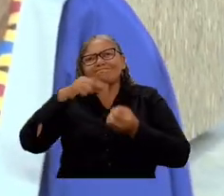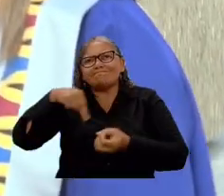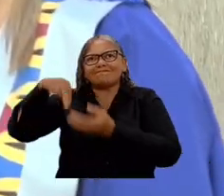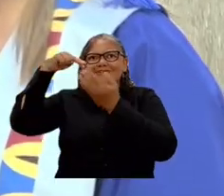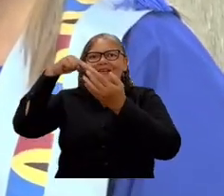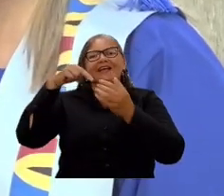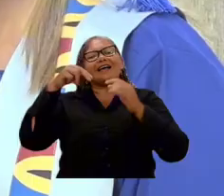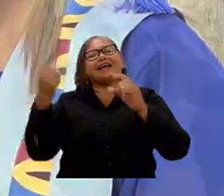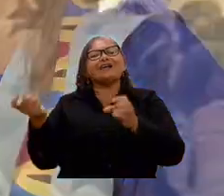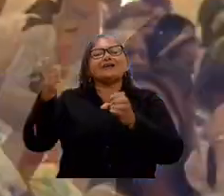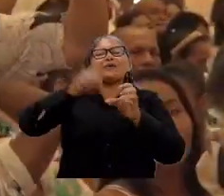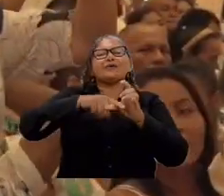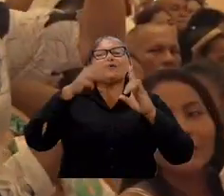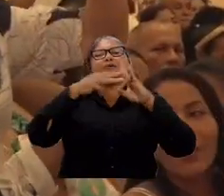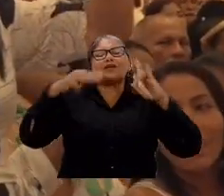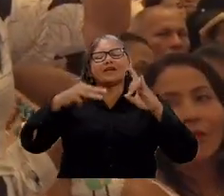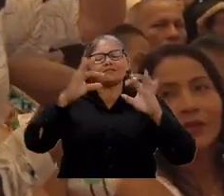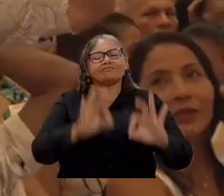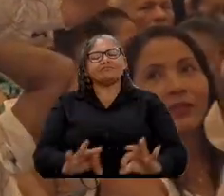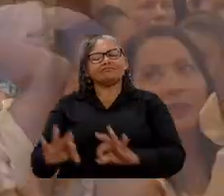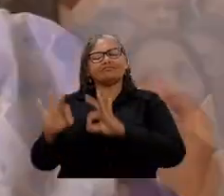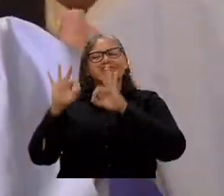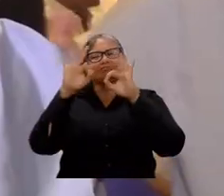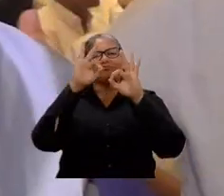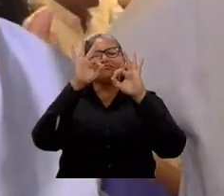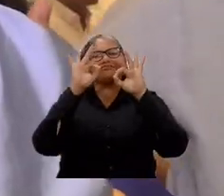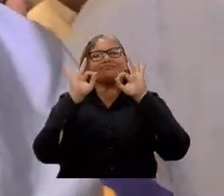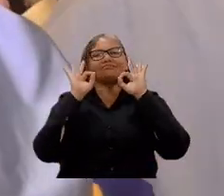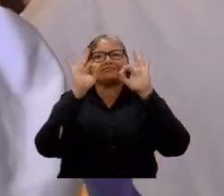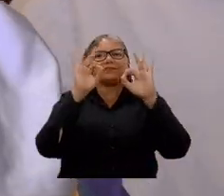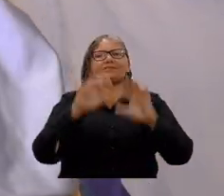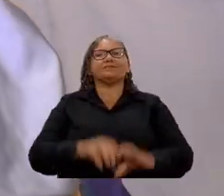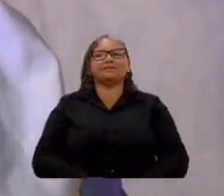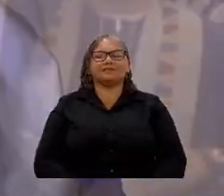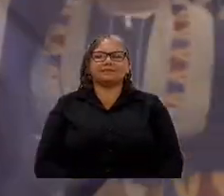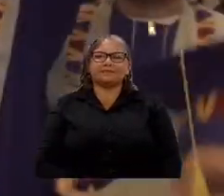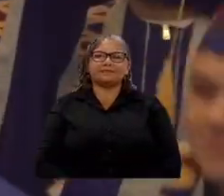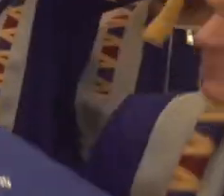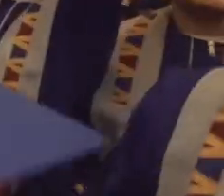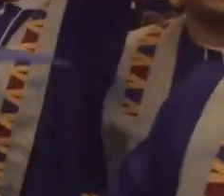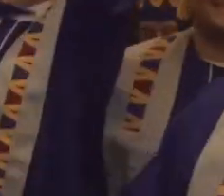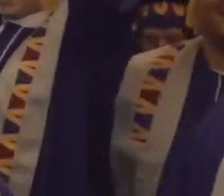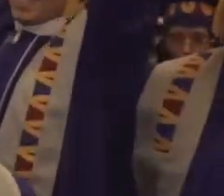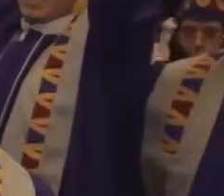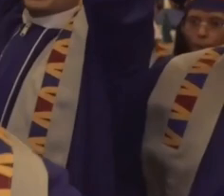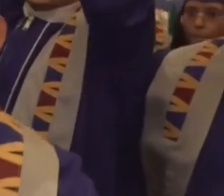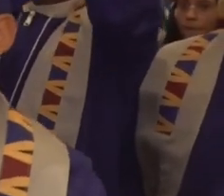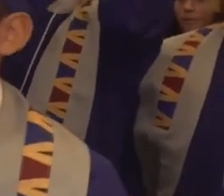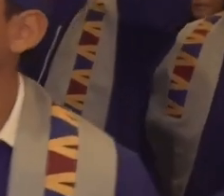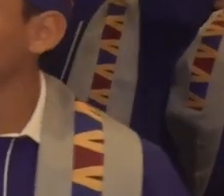de formación en la institución que brinda oportunidades y educación de alta calidad.